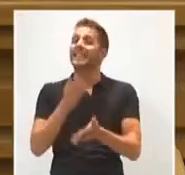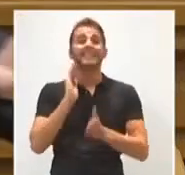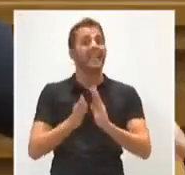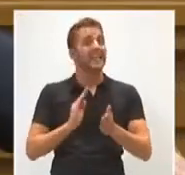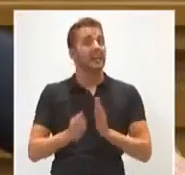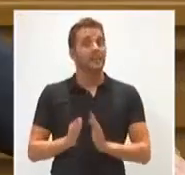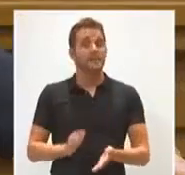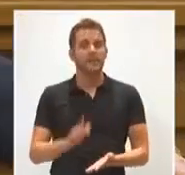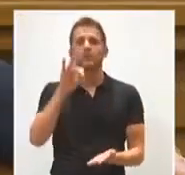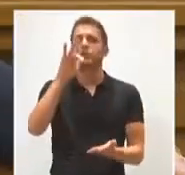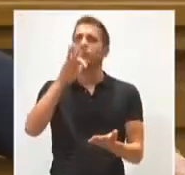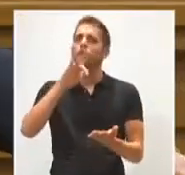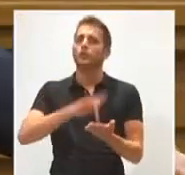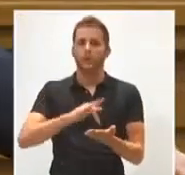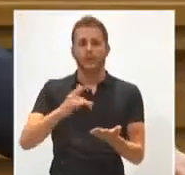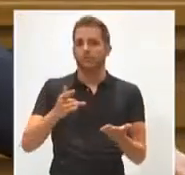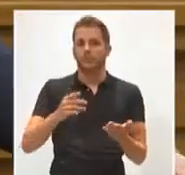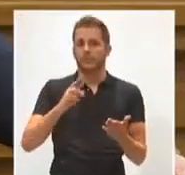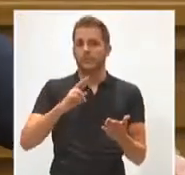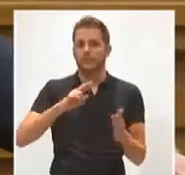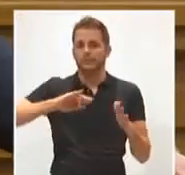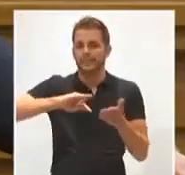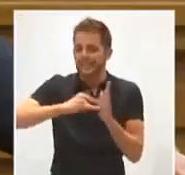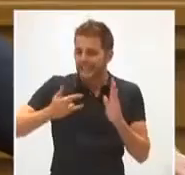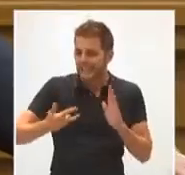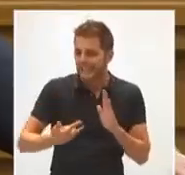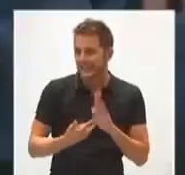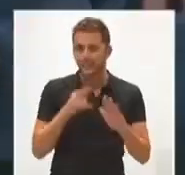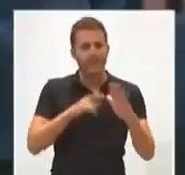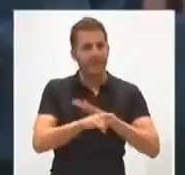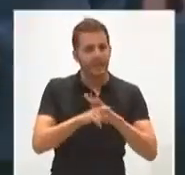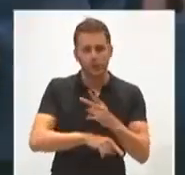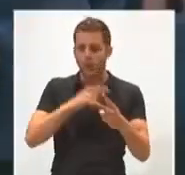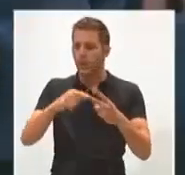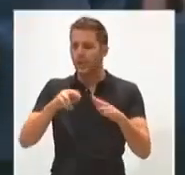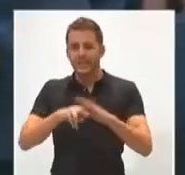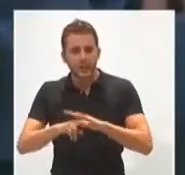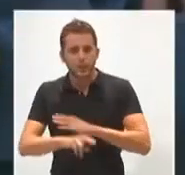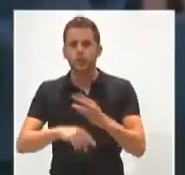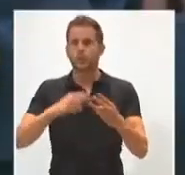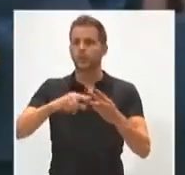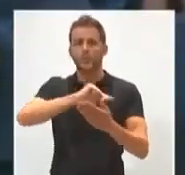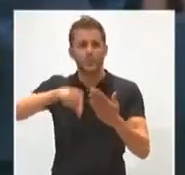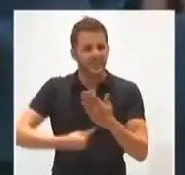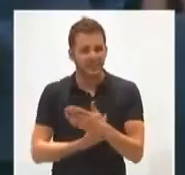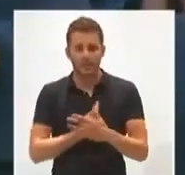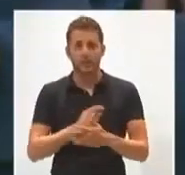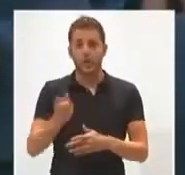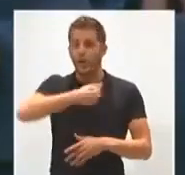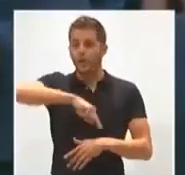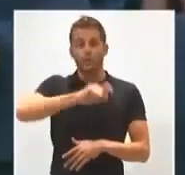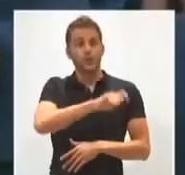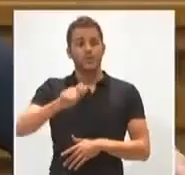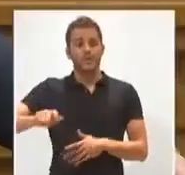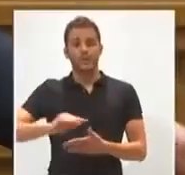los mecanismos de recurso los sistemas de gestión las contrataciones obtenidos más rastreadores que nadie